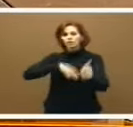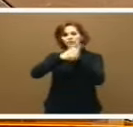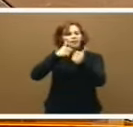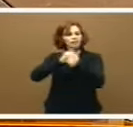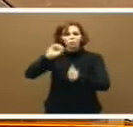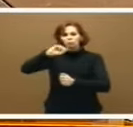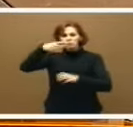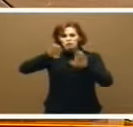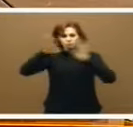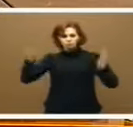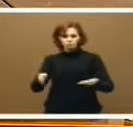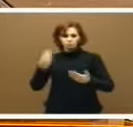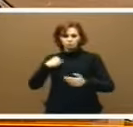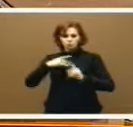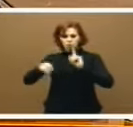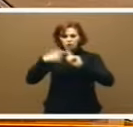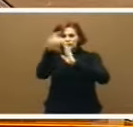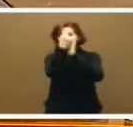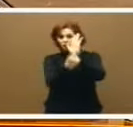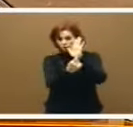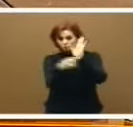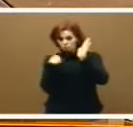la Cámara para dar lectura al orden del día.